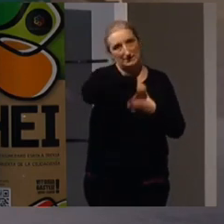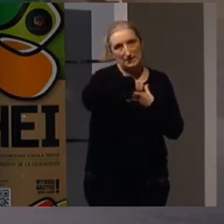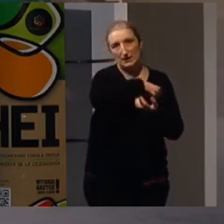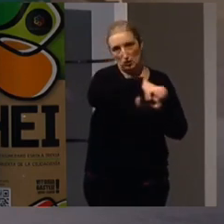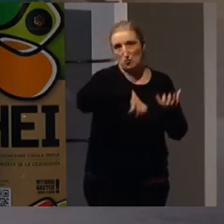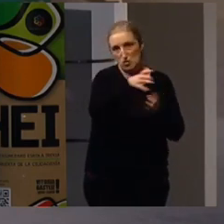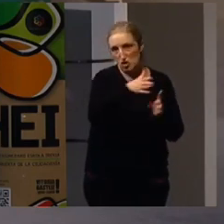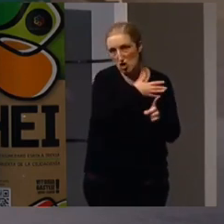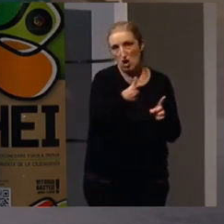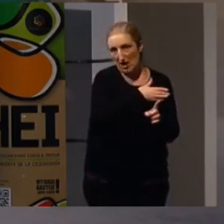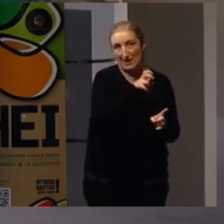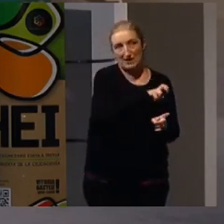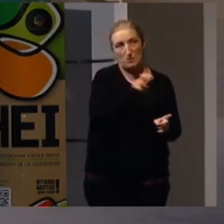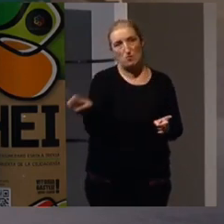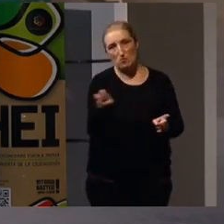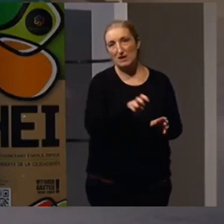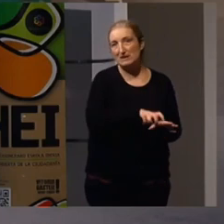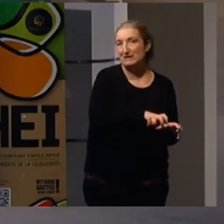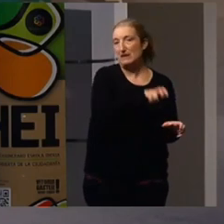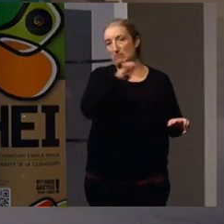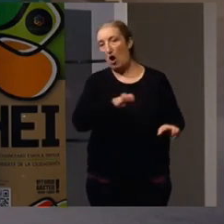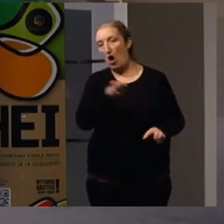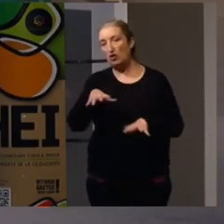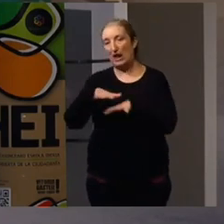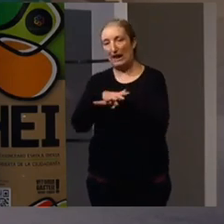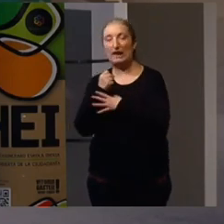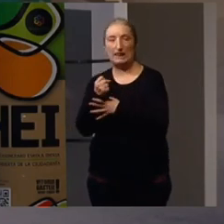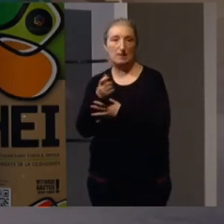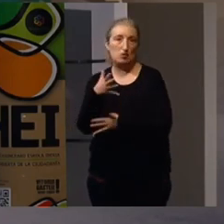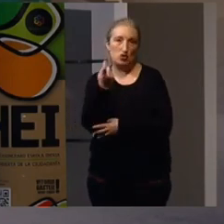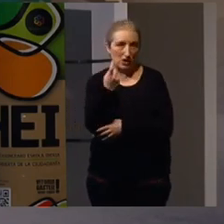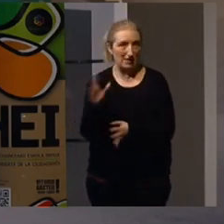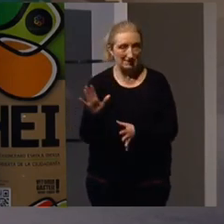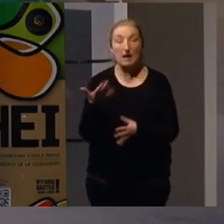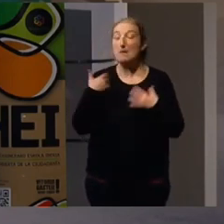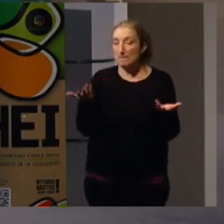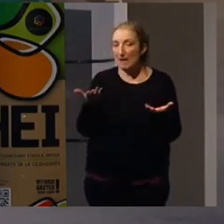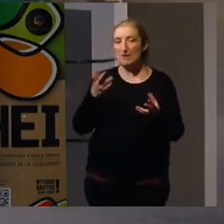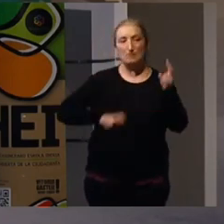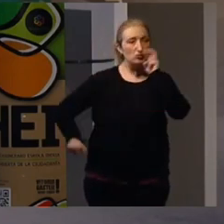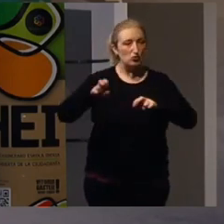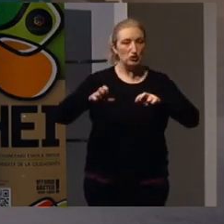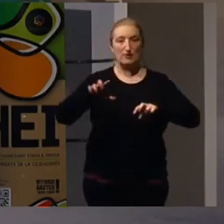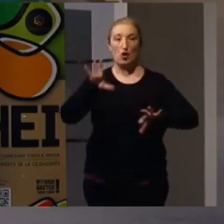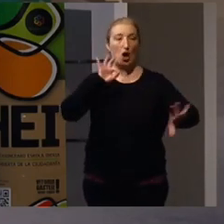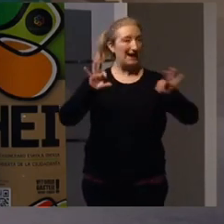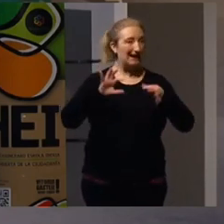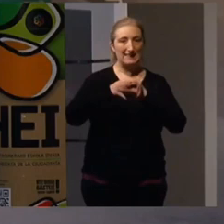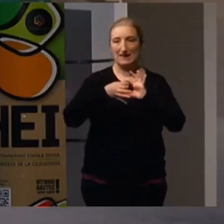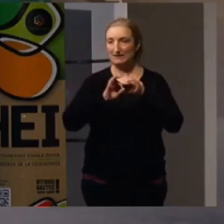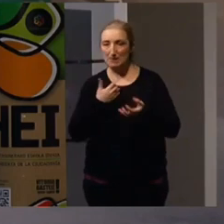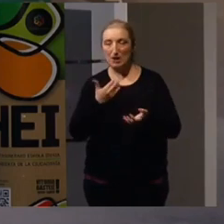muy terribles. Hay gente que necesita buscarse otra red de apoyo distinta. Todos vamos tejiendo unas redes de apoyo elegidas, de